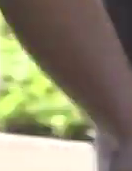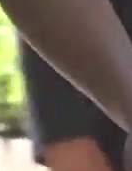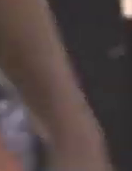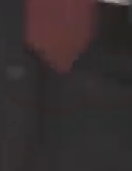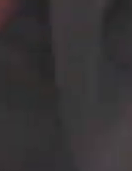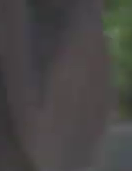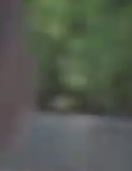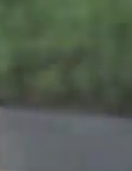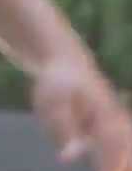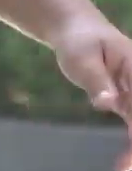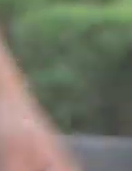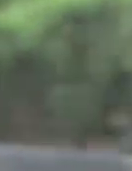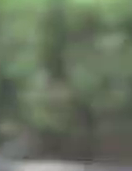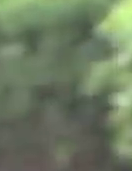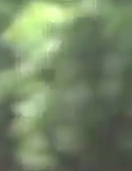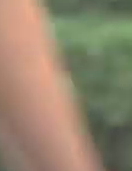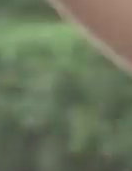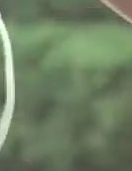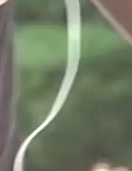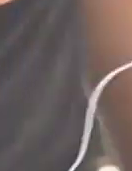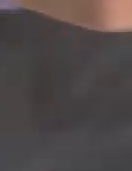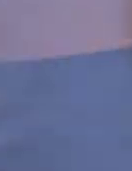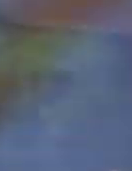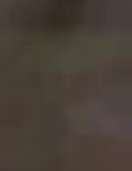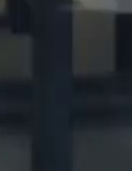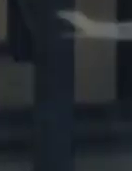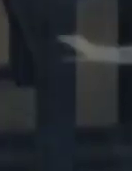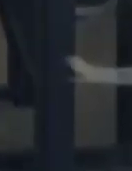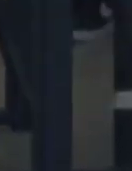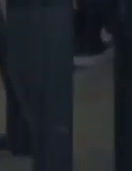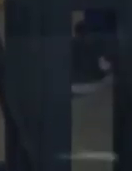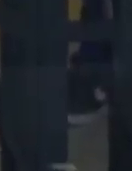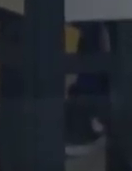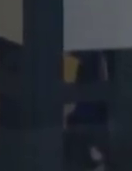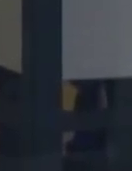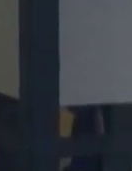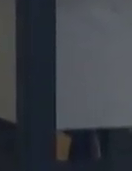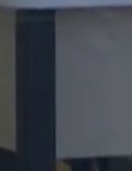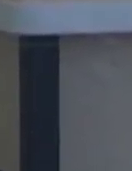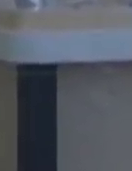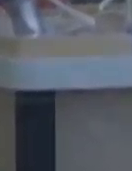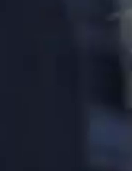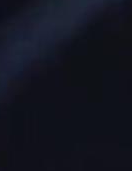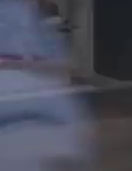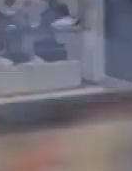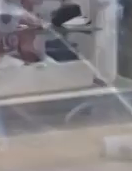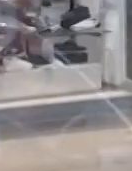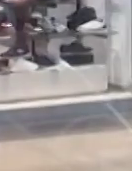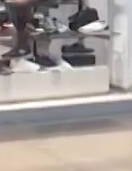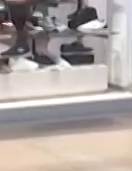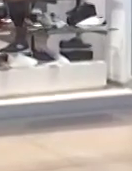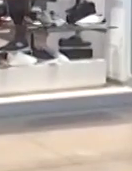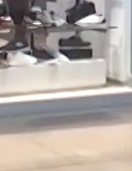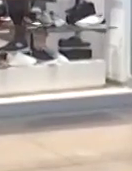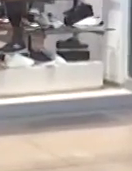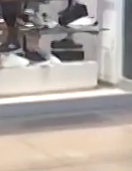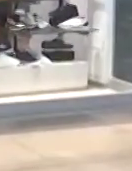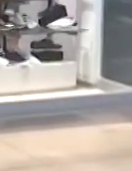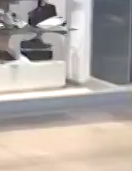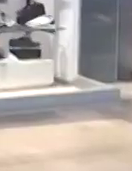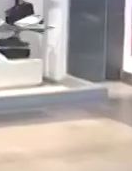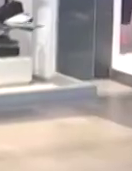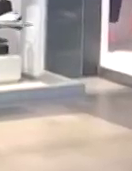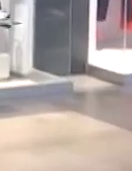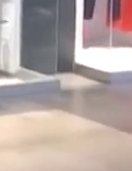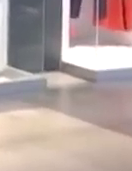el cobro del producto. Nosotros también les recomendamos pues que esté seguro del espacio donde va a estar usted